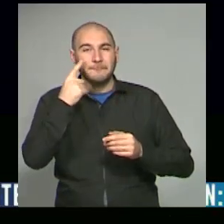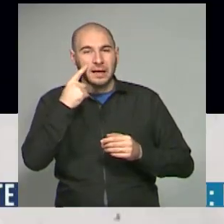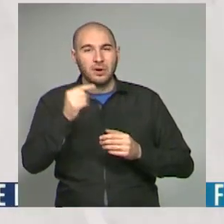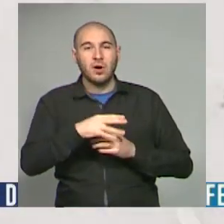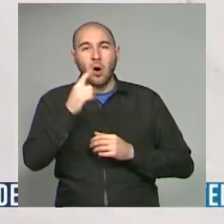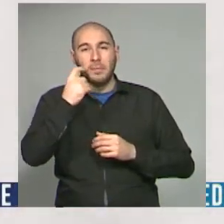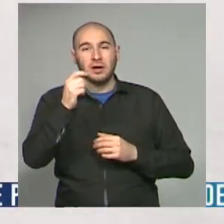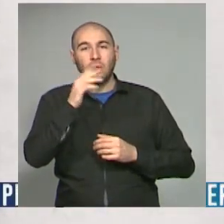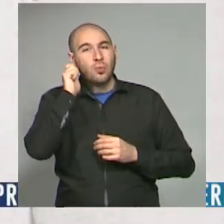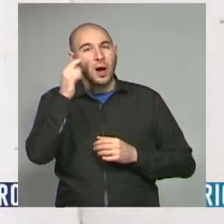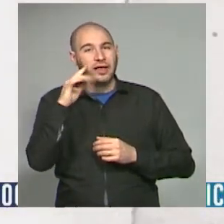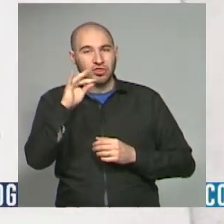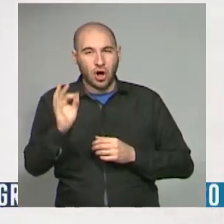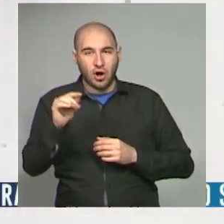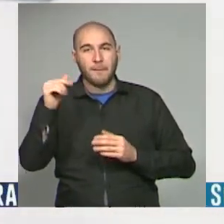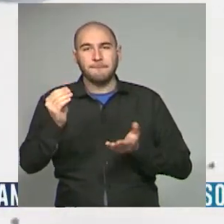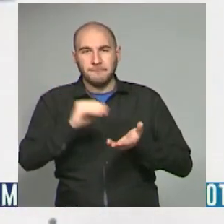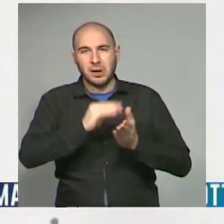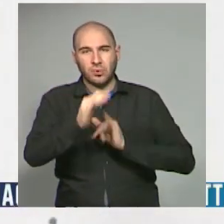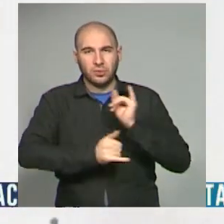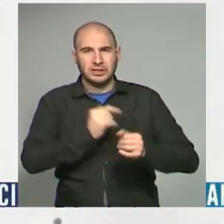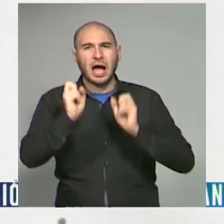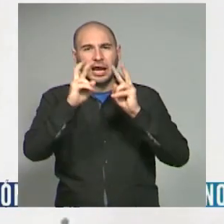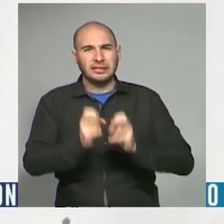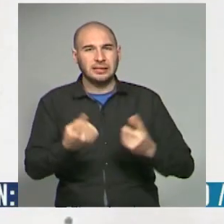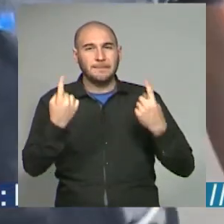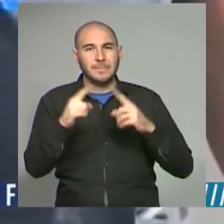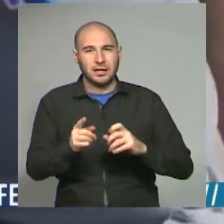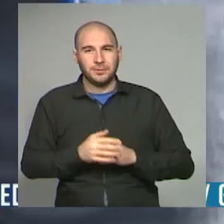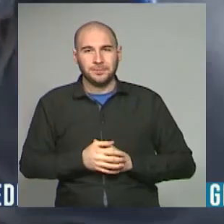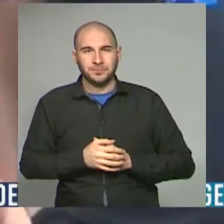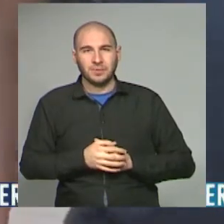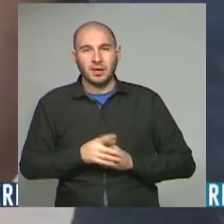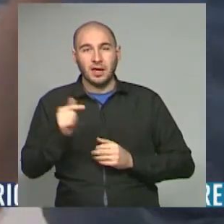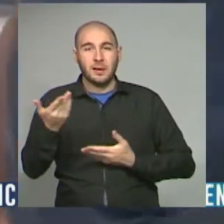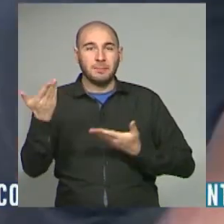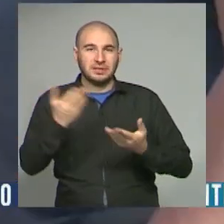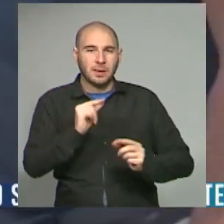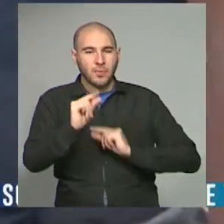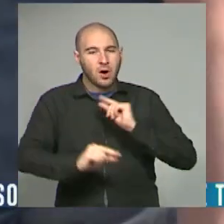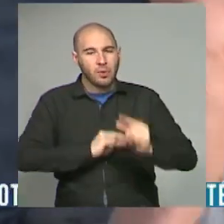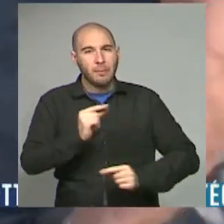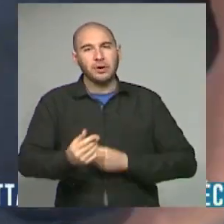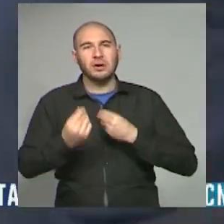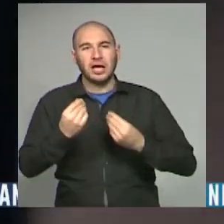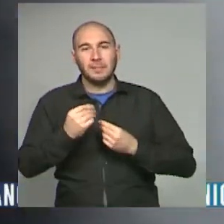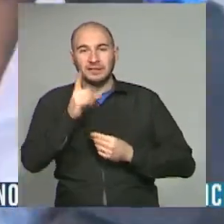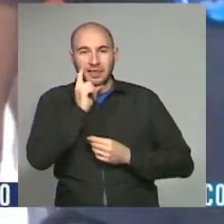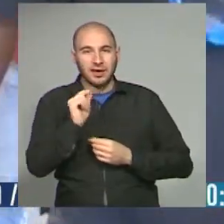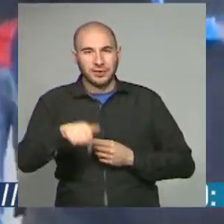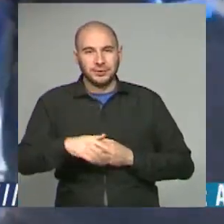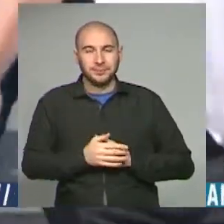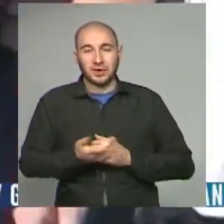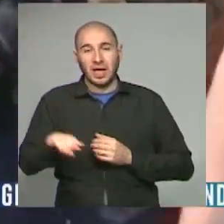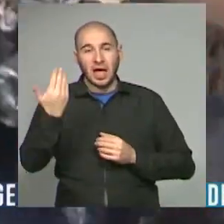Juan Guaidó. Vamos a ampliar y vamos a analizar el tema, pero vamos a ir obviamente presentando de a poco lo que sucedía en la jornada.